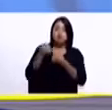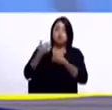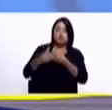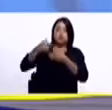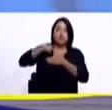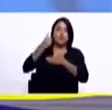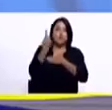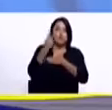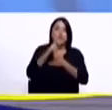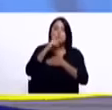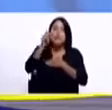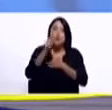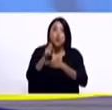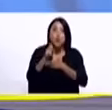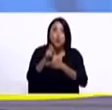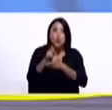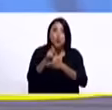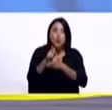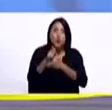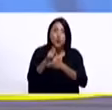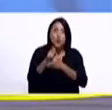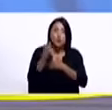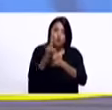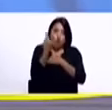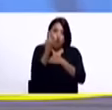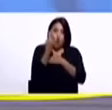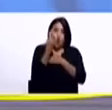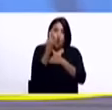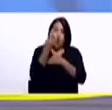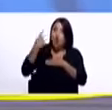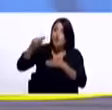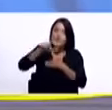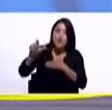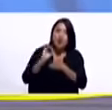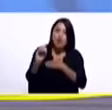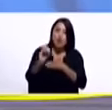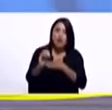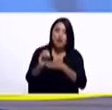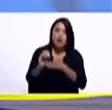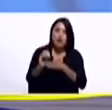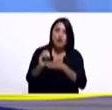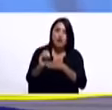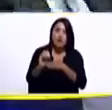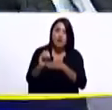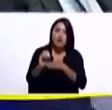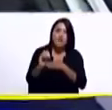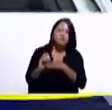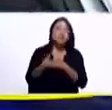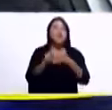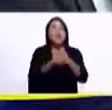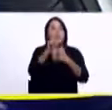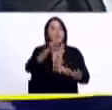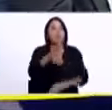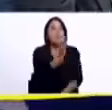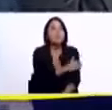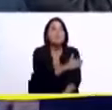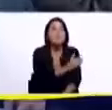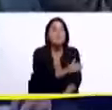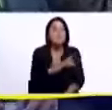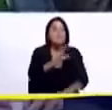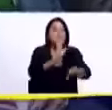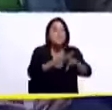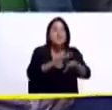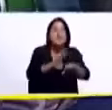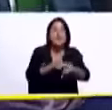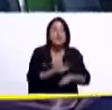nada más, o las sanciones perjudicaron a Maduro, como decían ellos, los que pidieron las sanciones contra Venezuela.